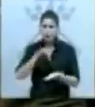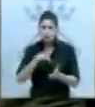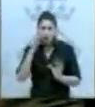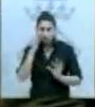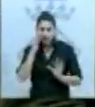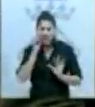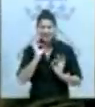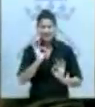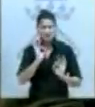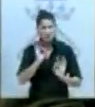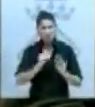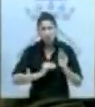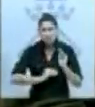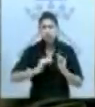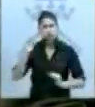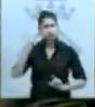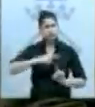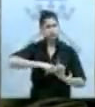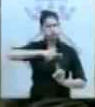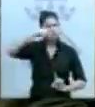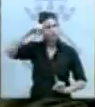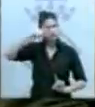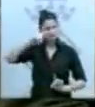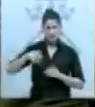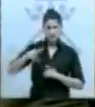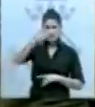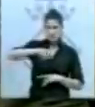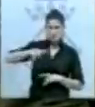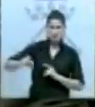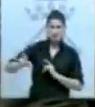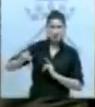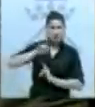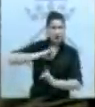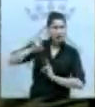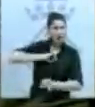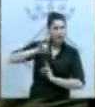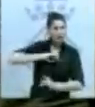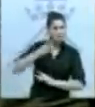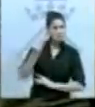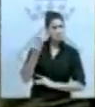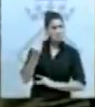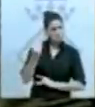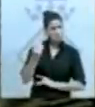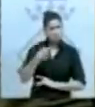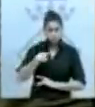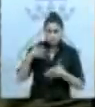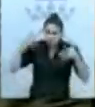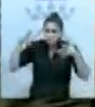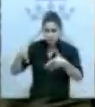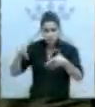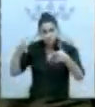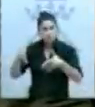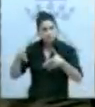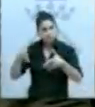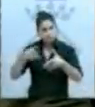alta. Hemos recibido un número importante de personas que nos han solicitado asistencia y así se la hemos prestado. Incluso hemos estado